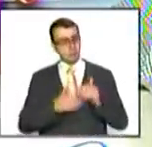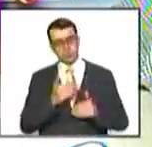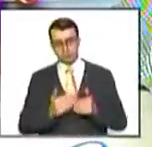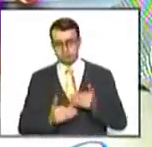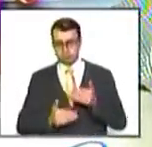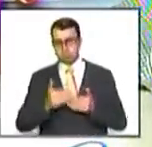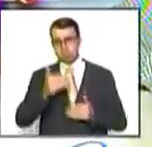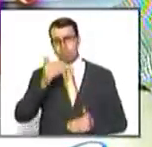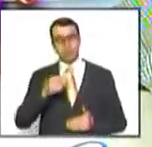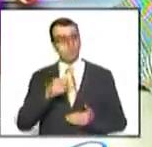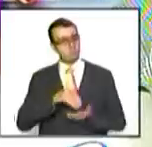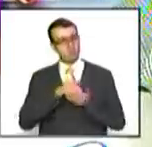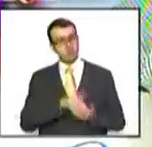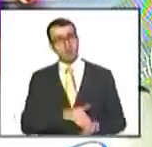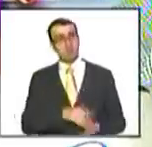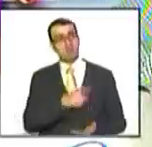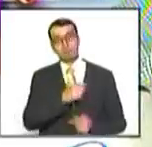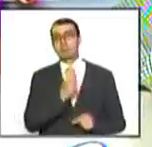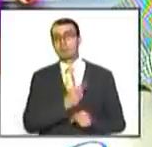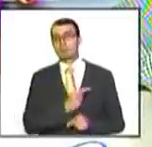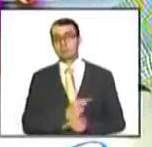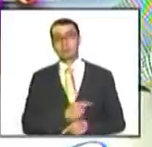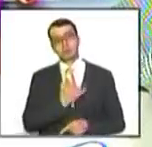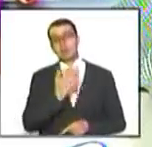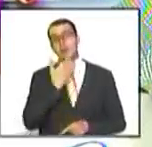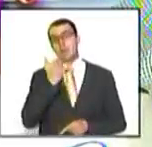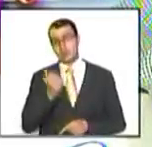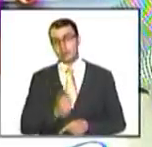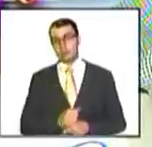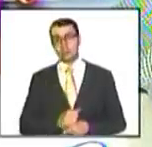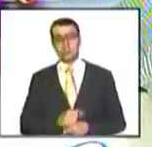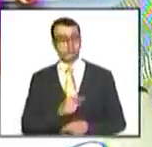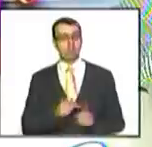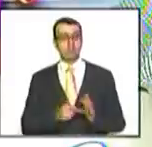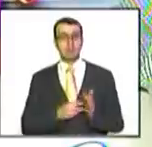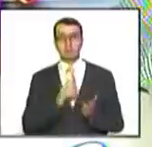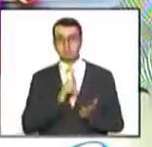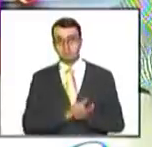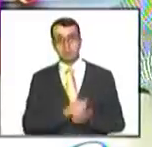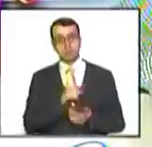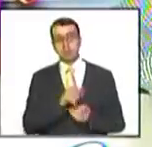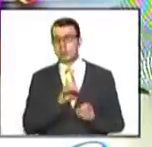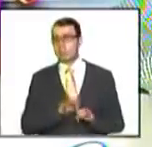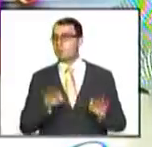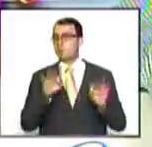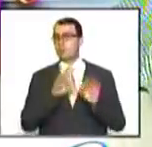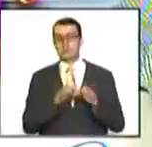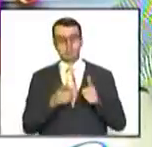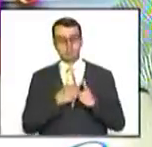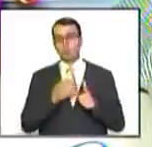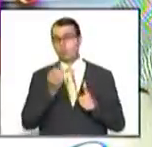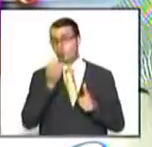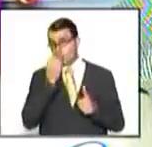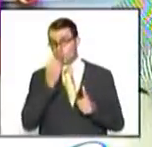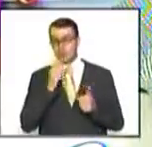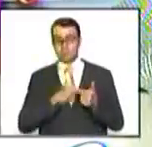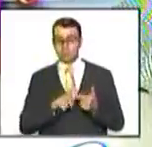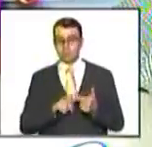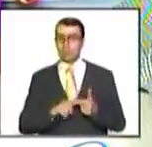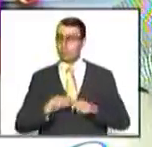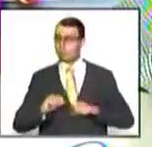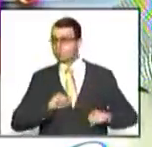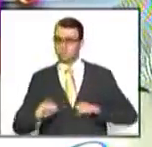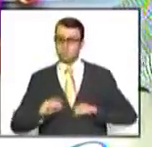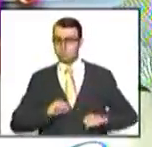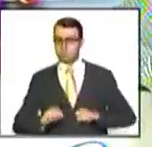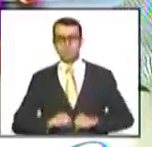dándole más fuerza a esa articulación. Entonces, es de vital importancia la alimentación y el ejercicio en